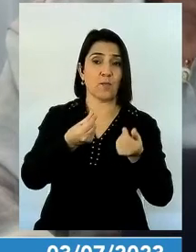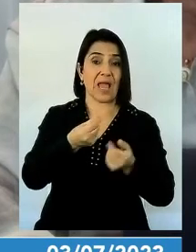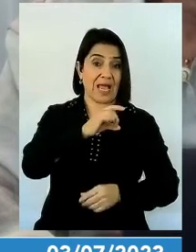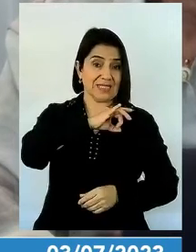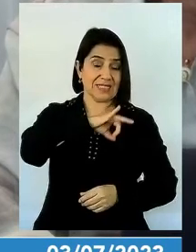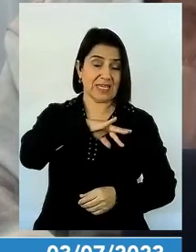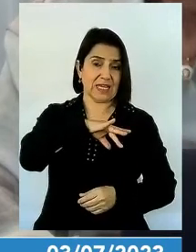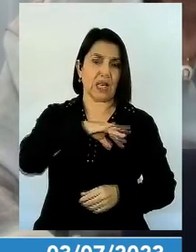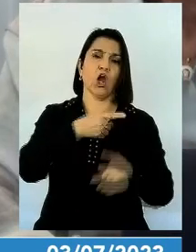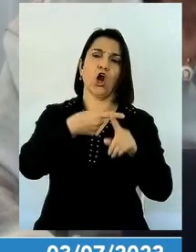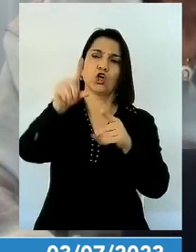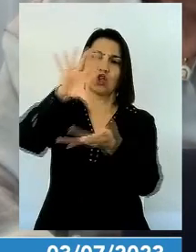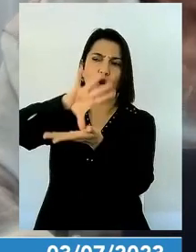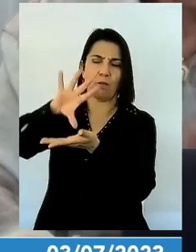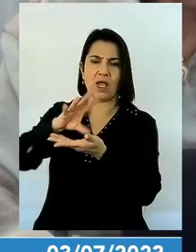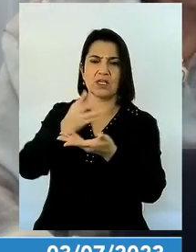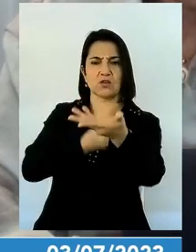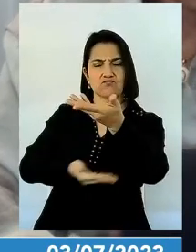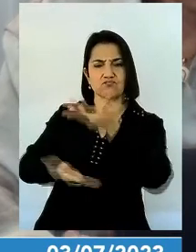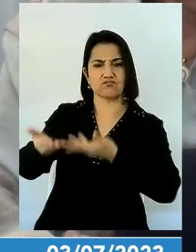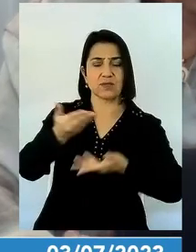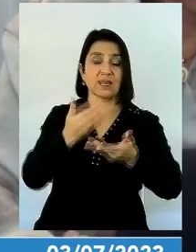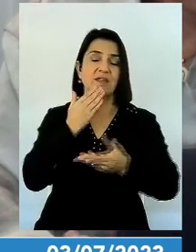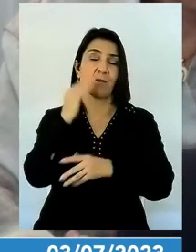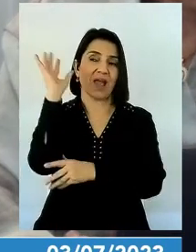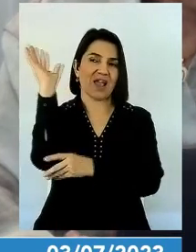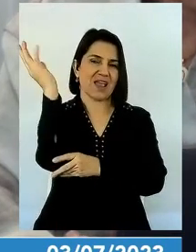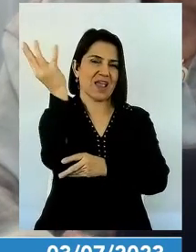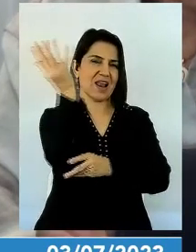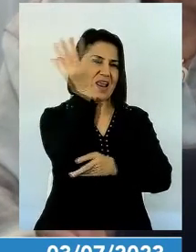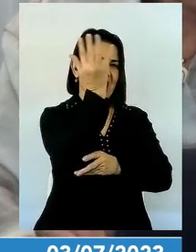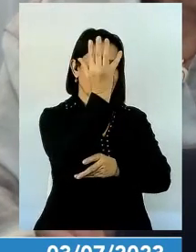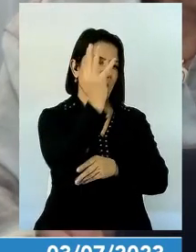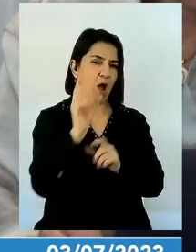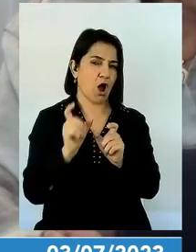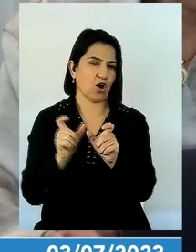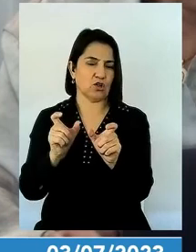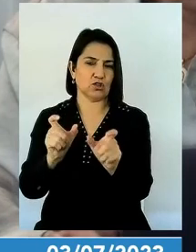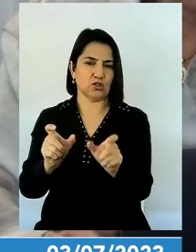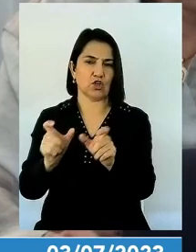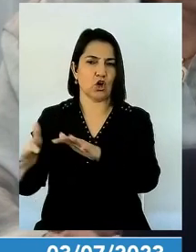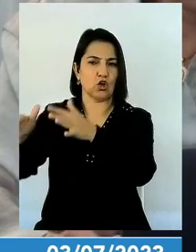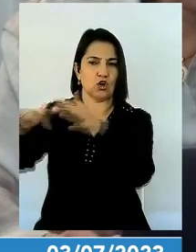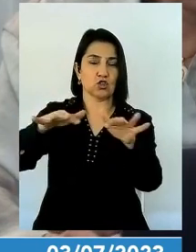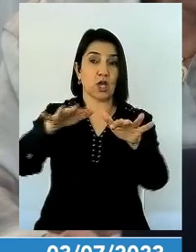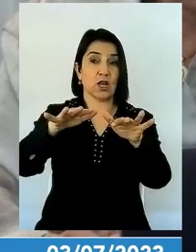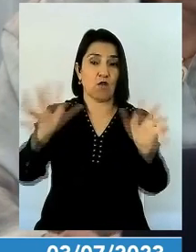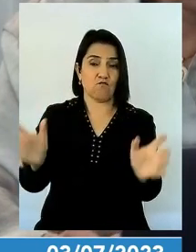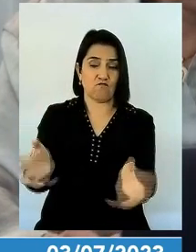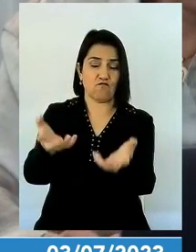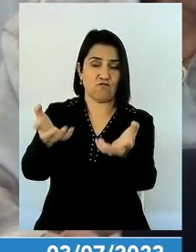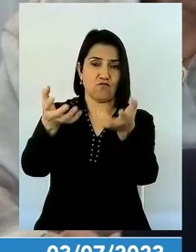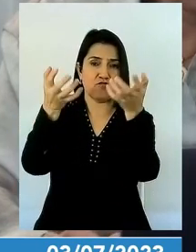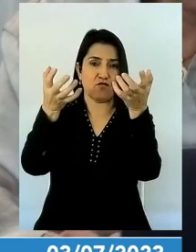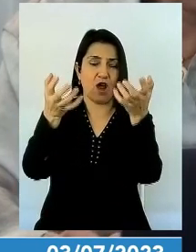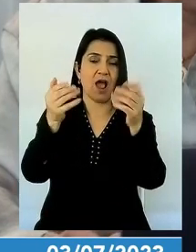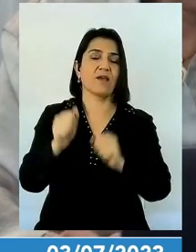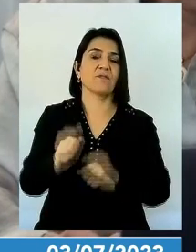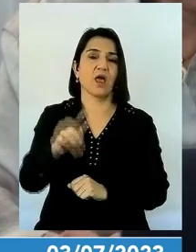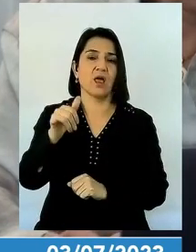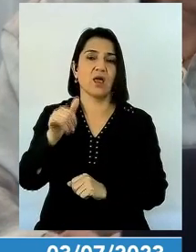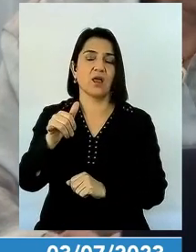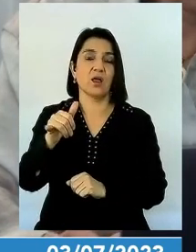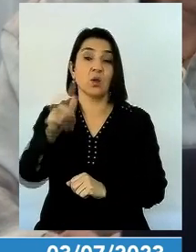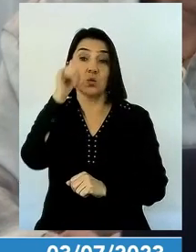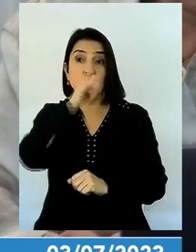mediante intercambios de energía calórica en el balance térmico, océano-atmósfera, sumideros de carbono, fuente de energía eólica,